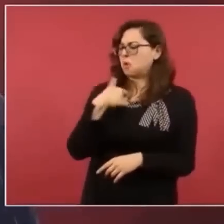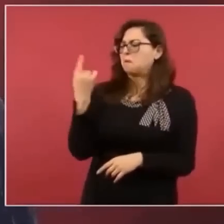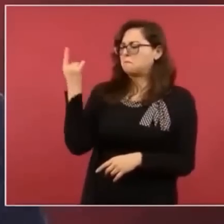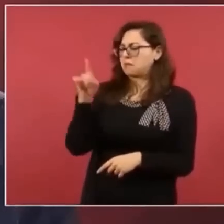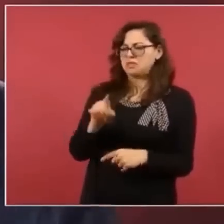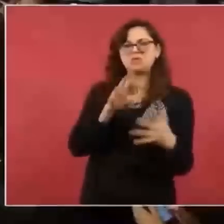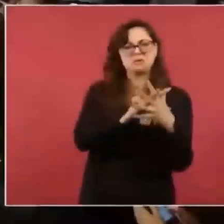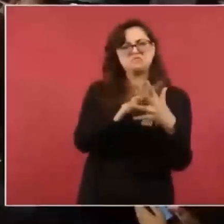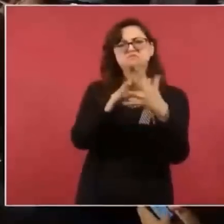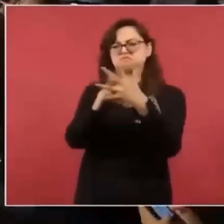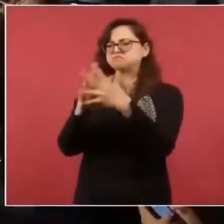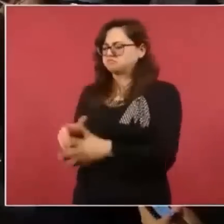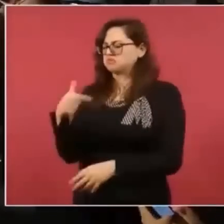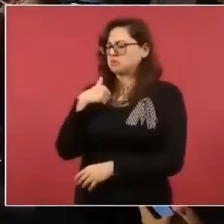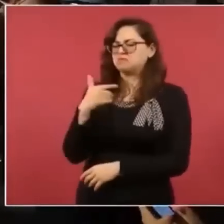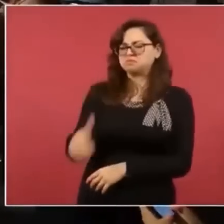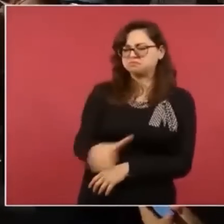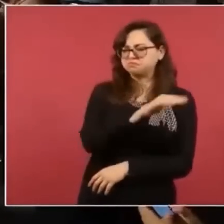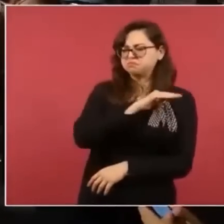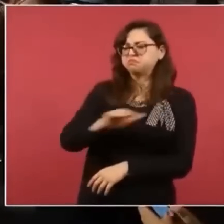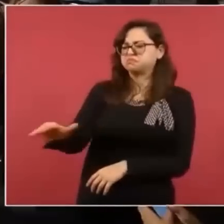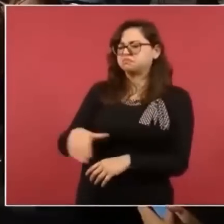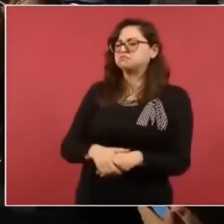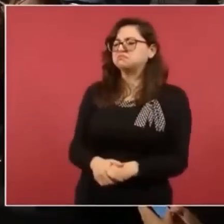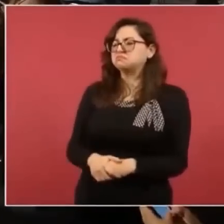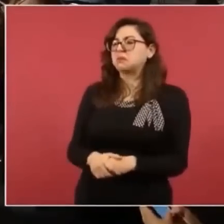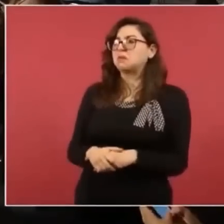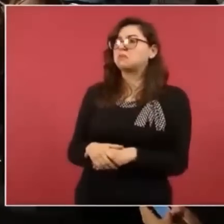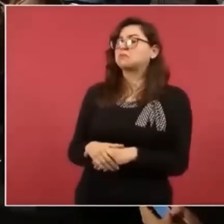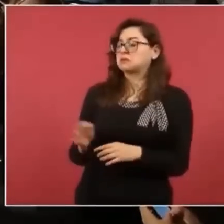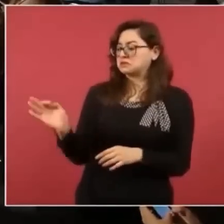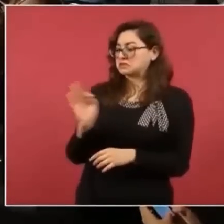¿y los muertos y los desaparecidos?